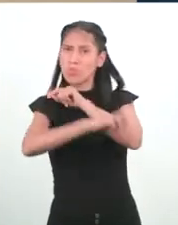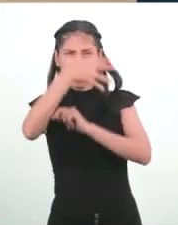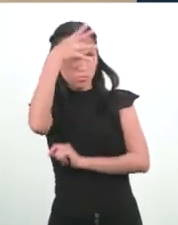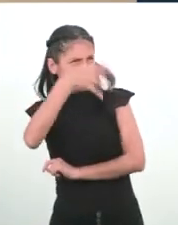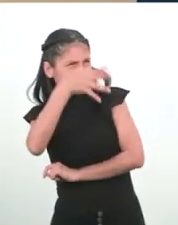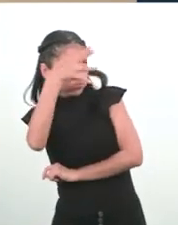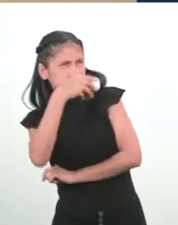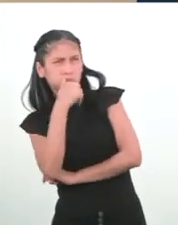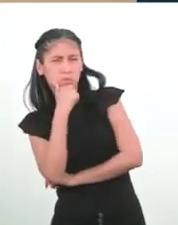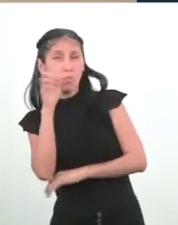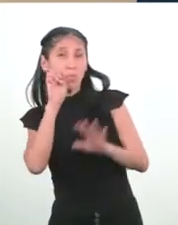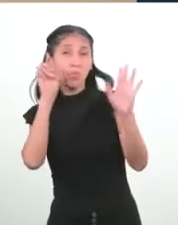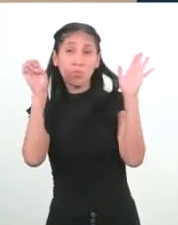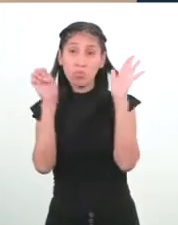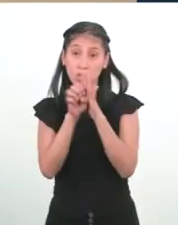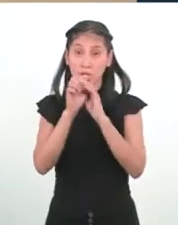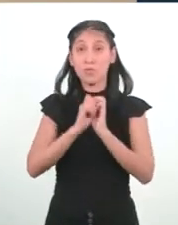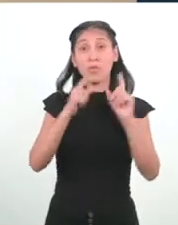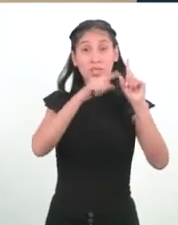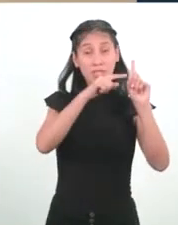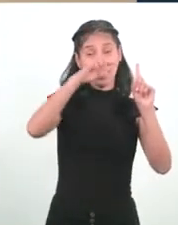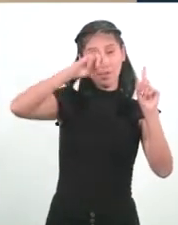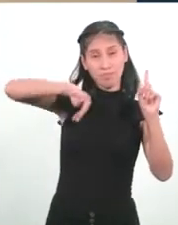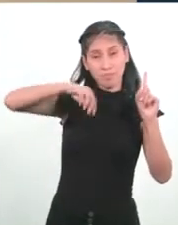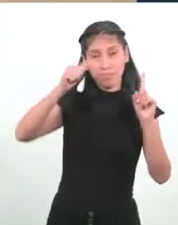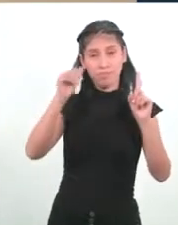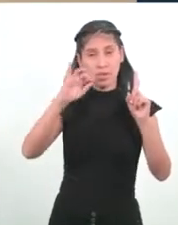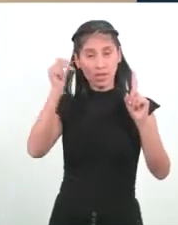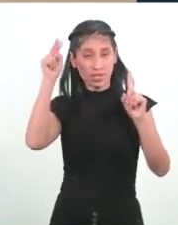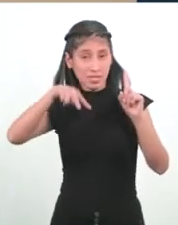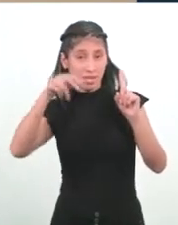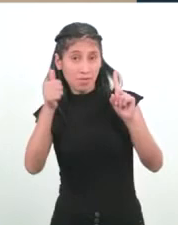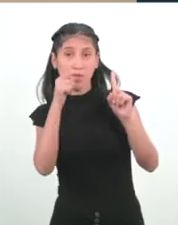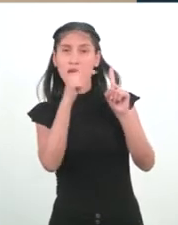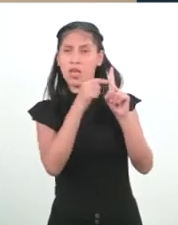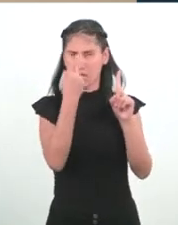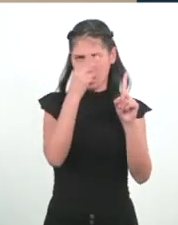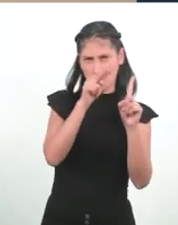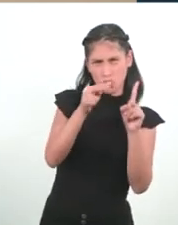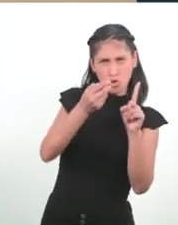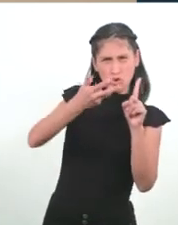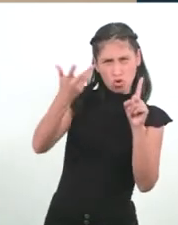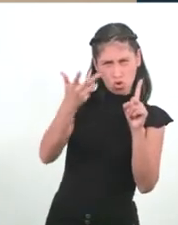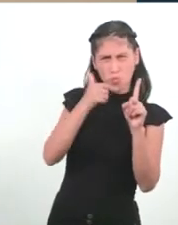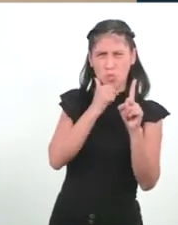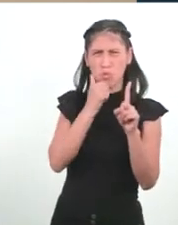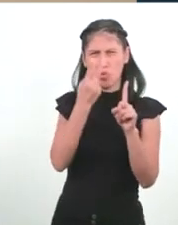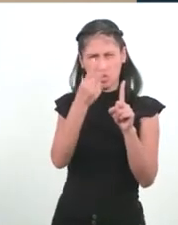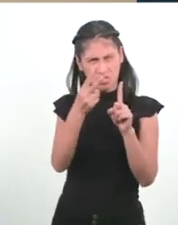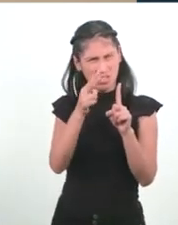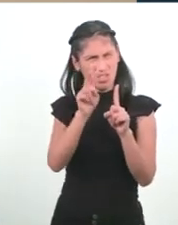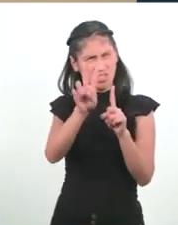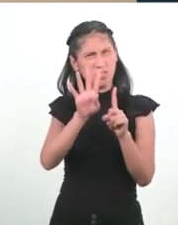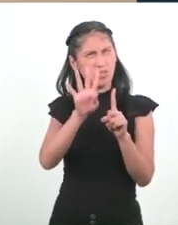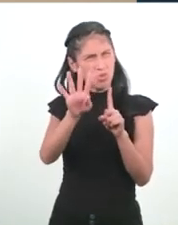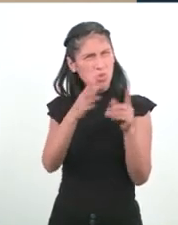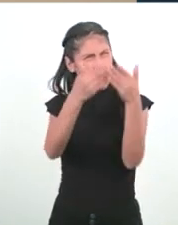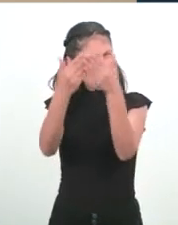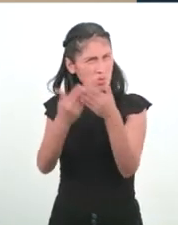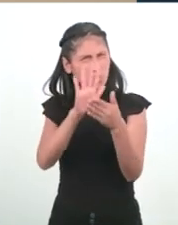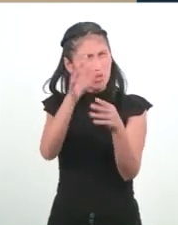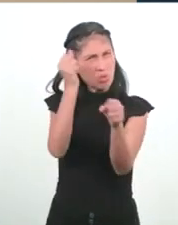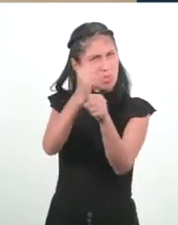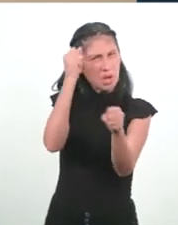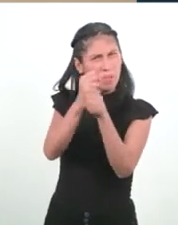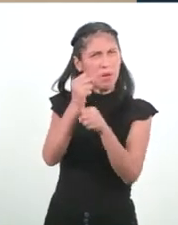Por ejemplo, en el caso de Mariana, ella identifica un campo de desarrollo poco explotado o desconocido en el Perú y